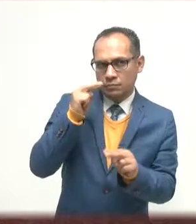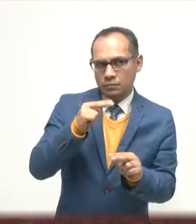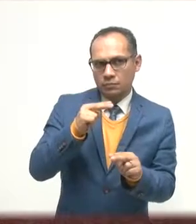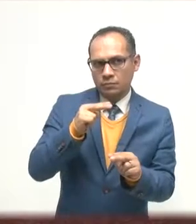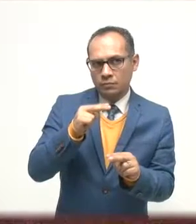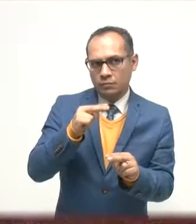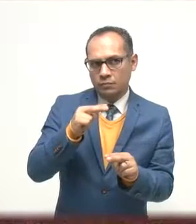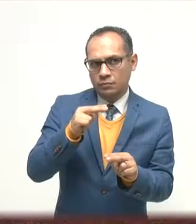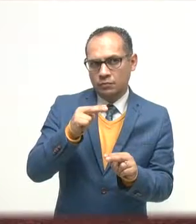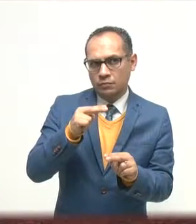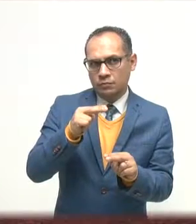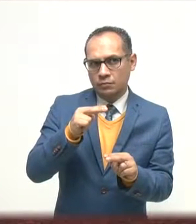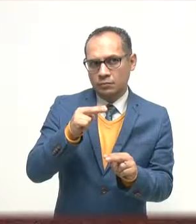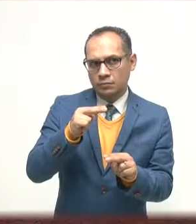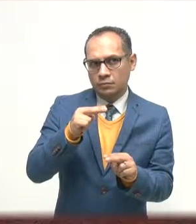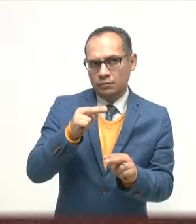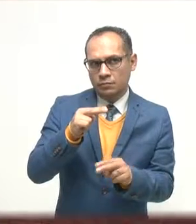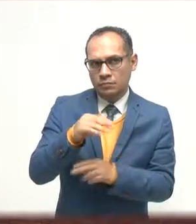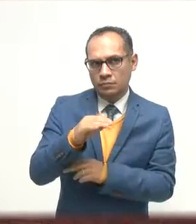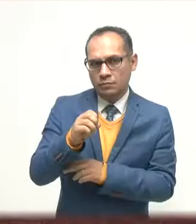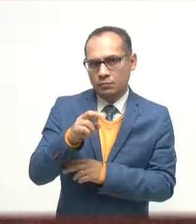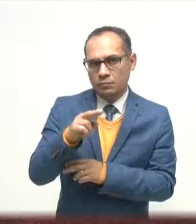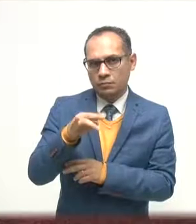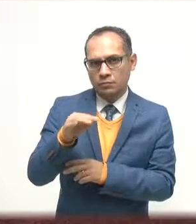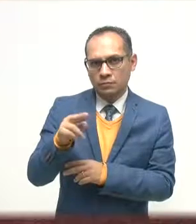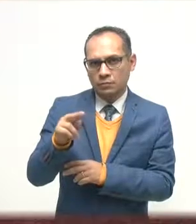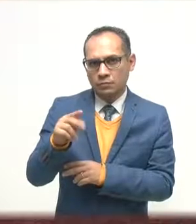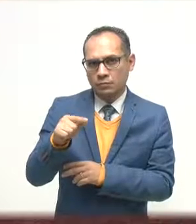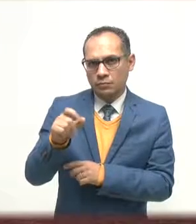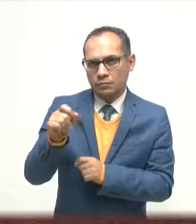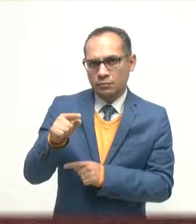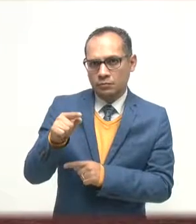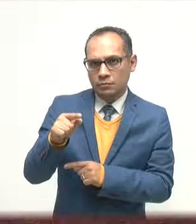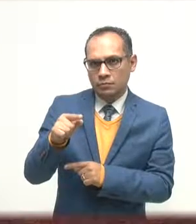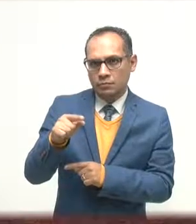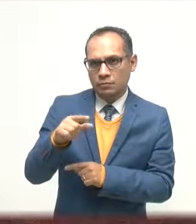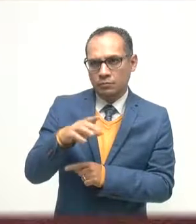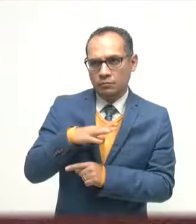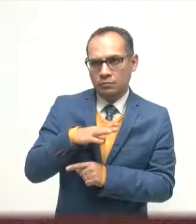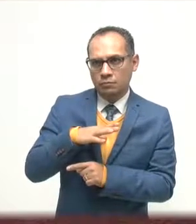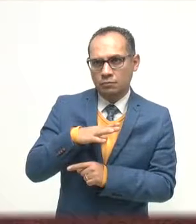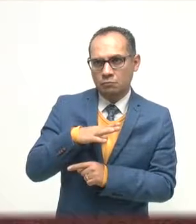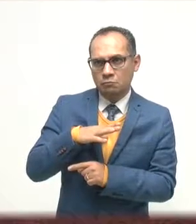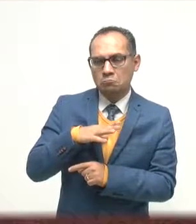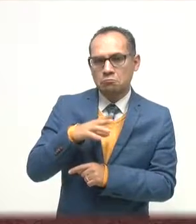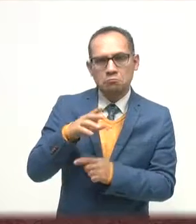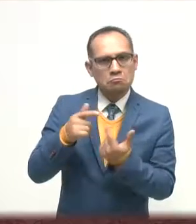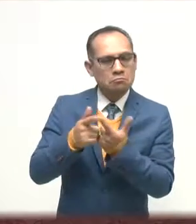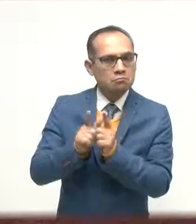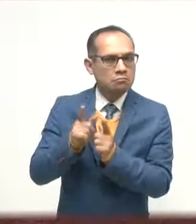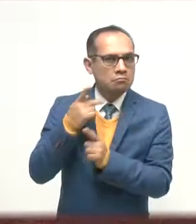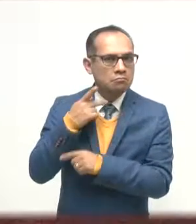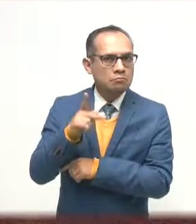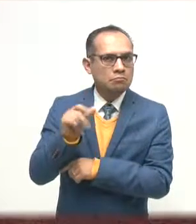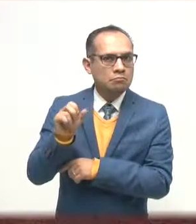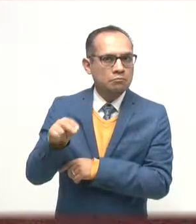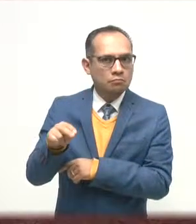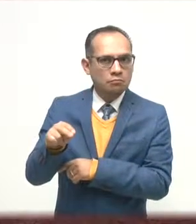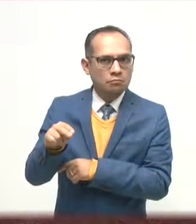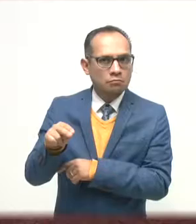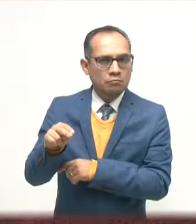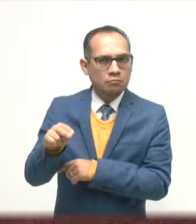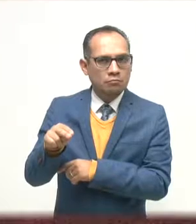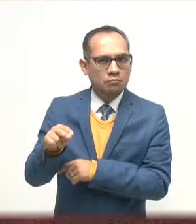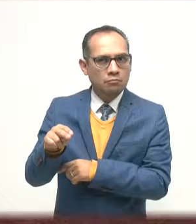gómez morín ese será panista un verdadero ideólogo alguien que le aportó